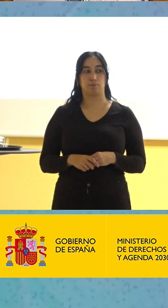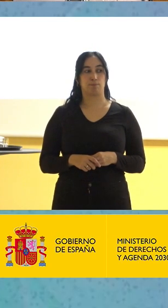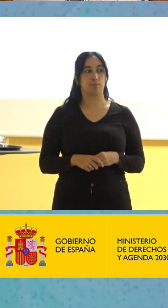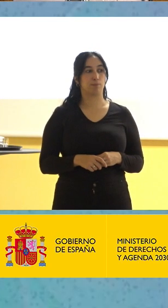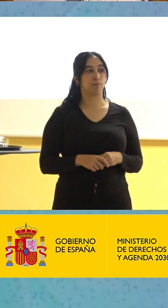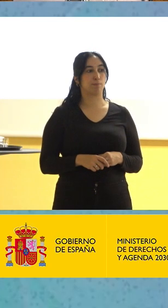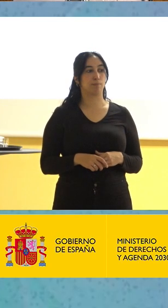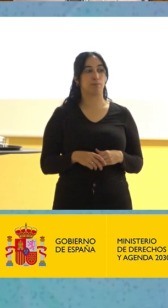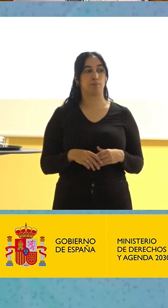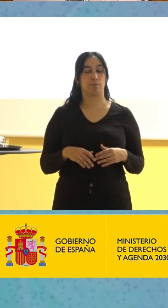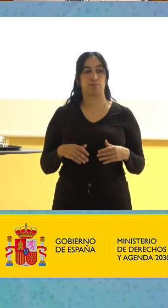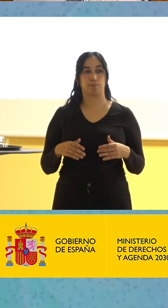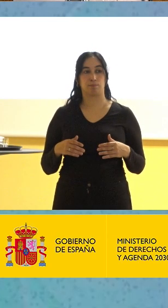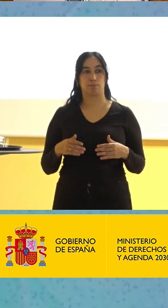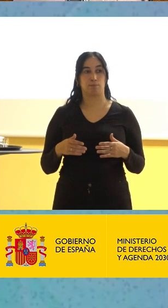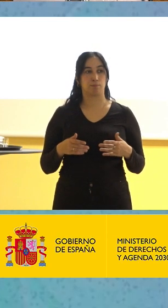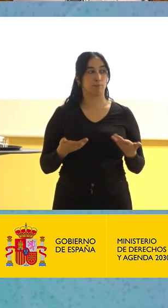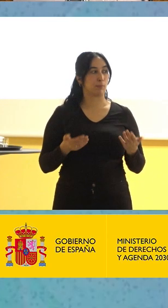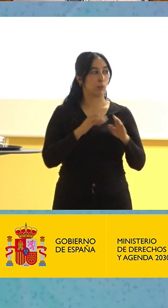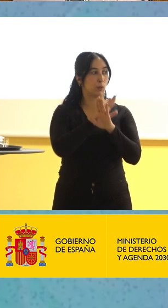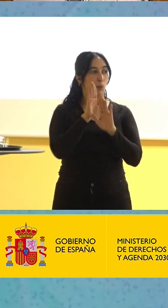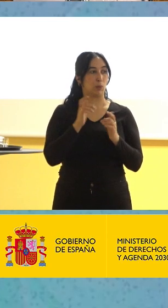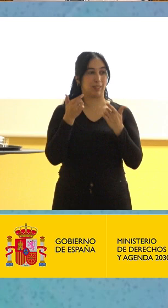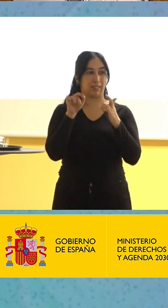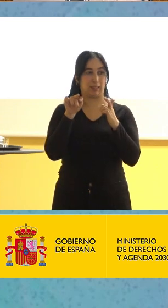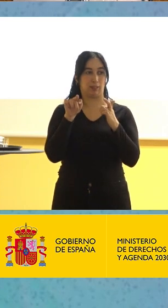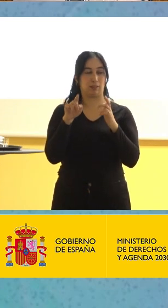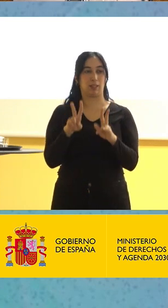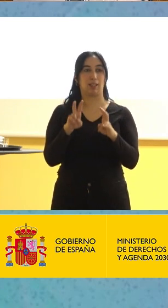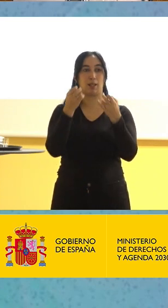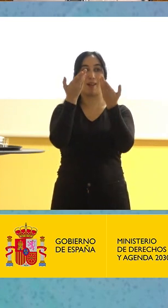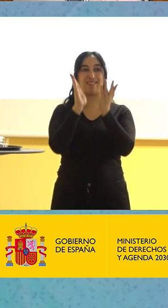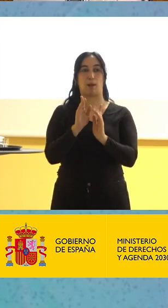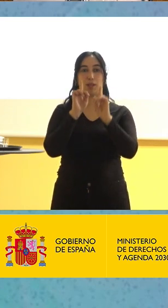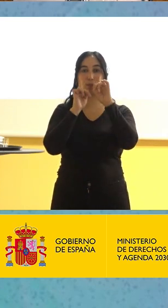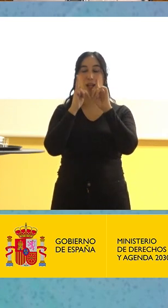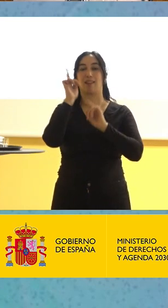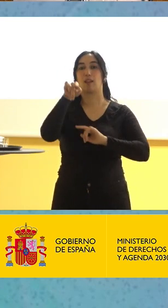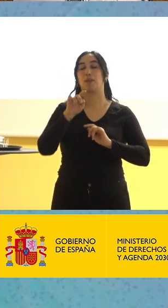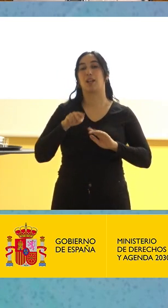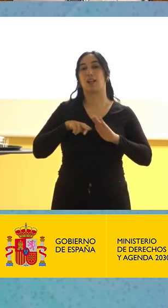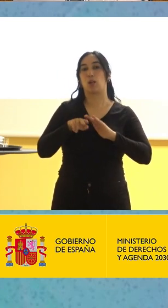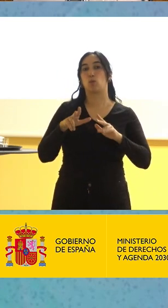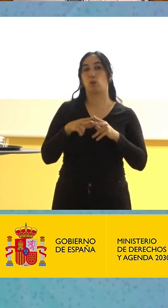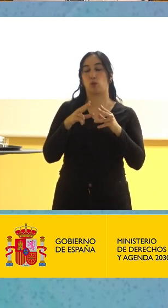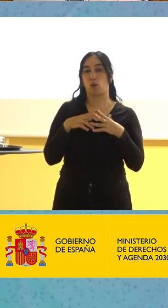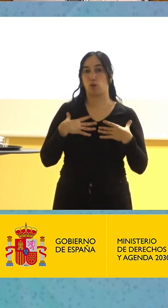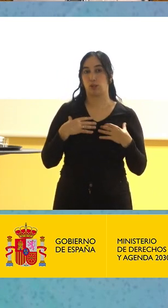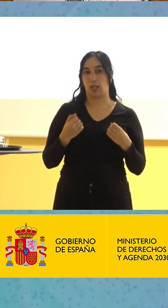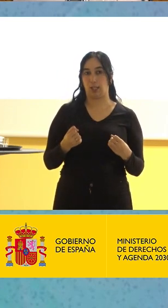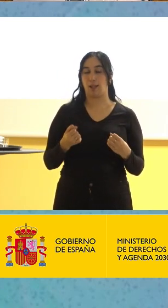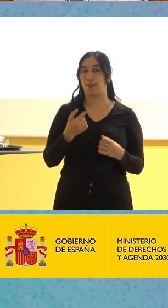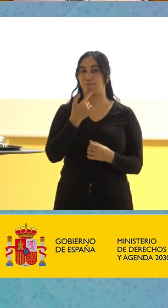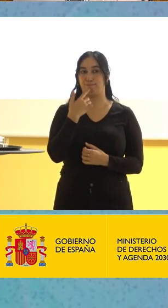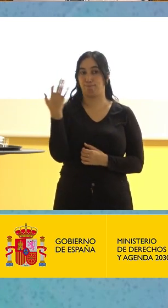Vale, y bueno, terminaré con esta parte sobre las terapias preventivas y los recursos sociosanitarios,